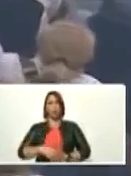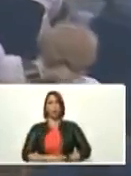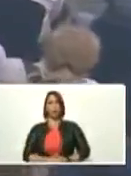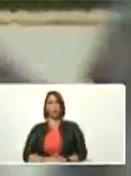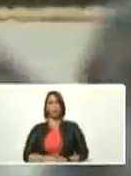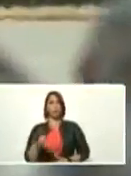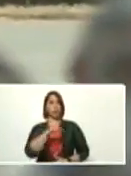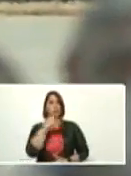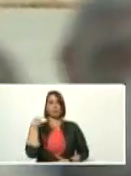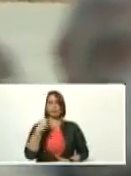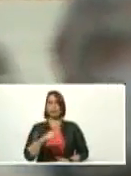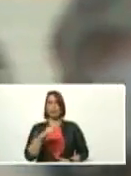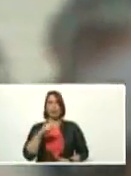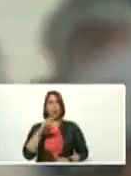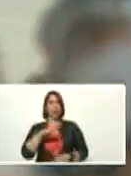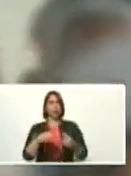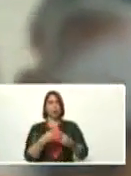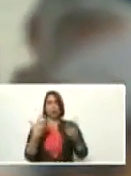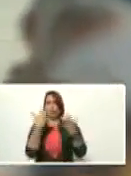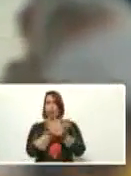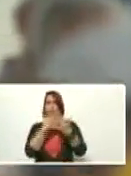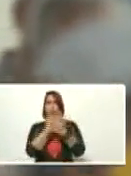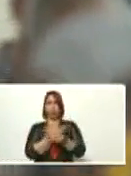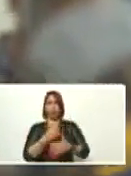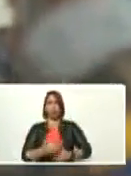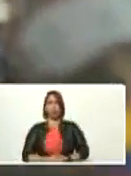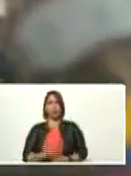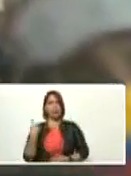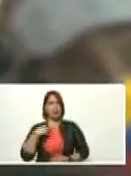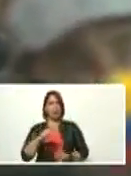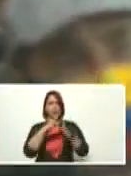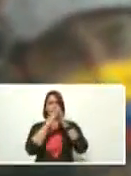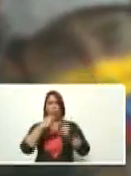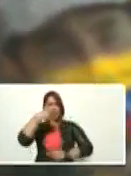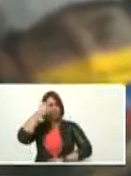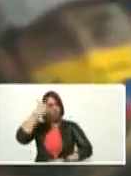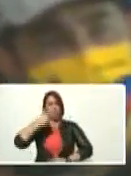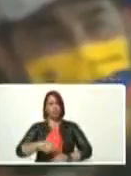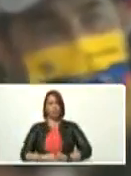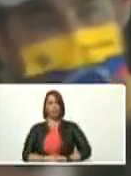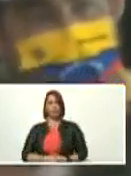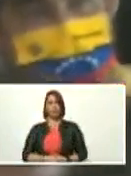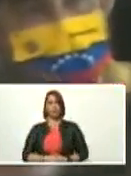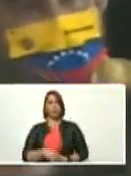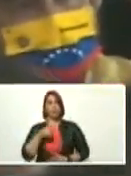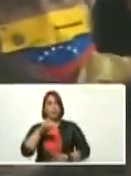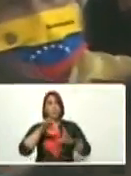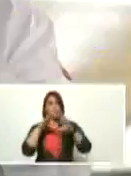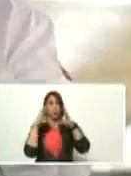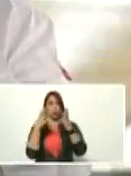No tenemos ninguna duda y tenemos toda la certeza de que ese mundo,